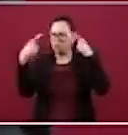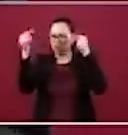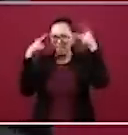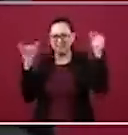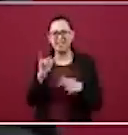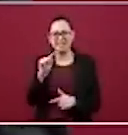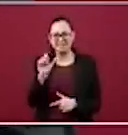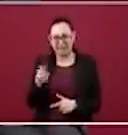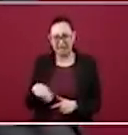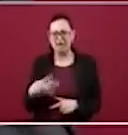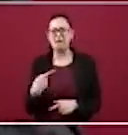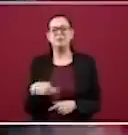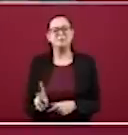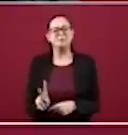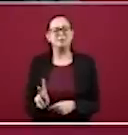pero